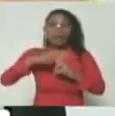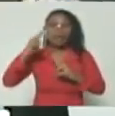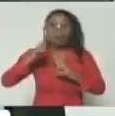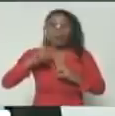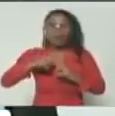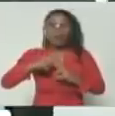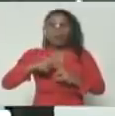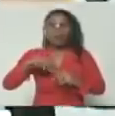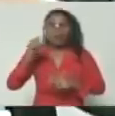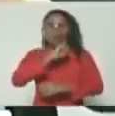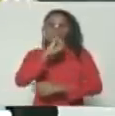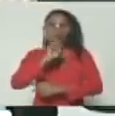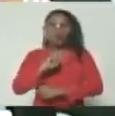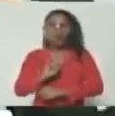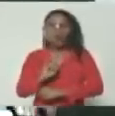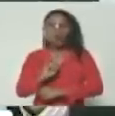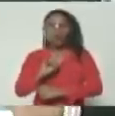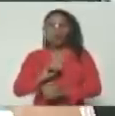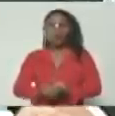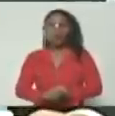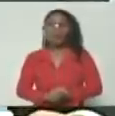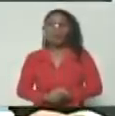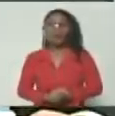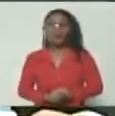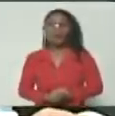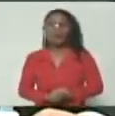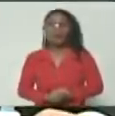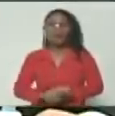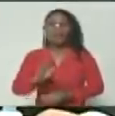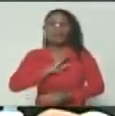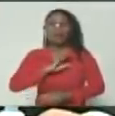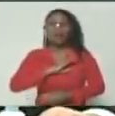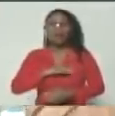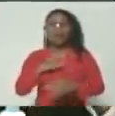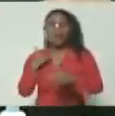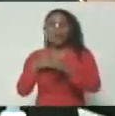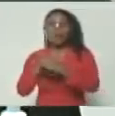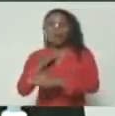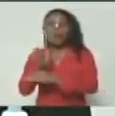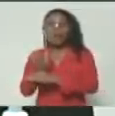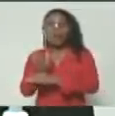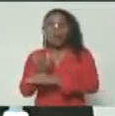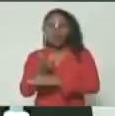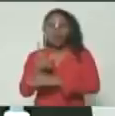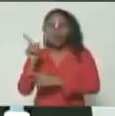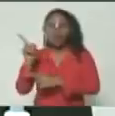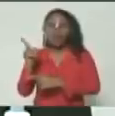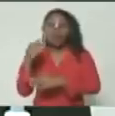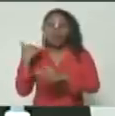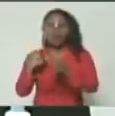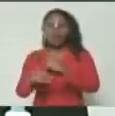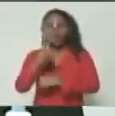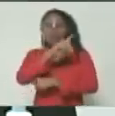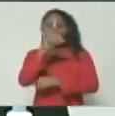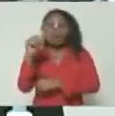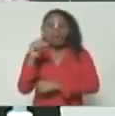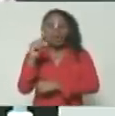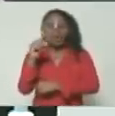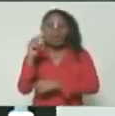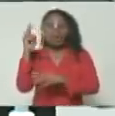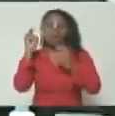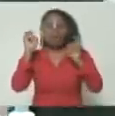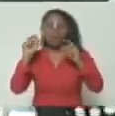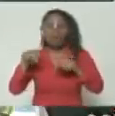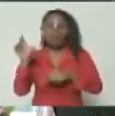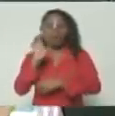en el Zulia, que produzcan en Monagas, y tener que pasar por una alcabala y que cuando salgan 100 productos de ese sitio lleguen a